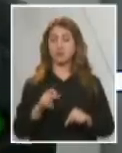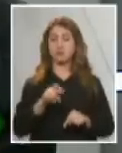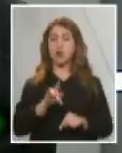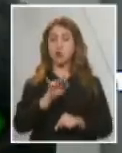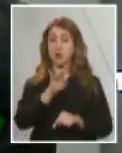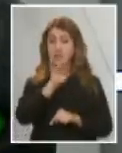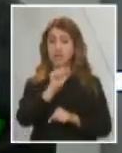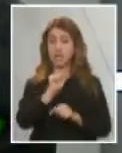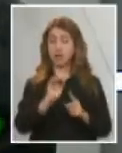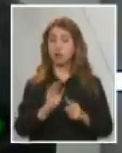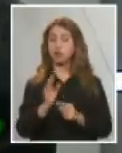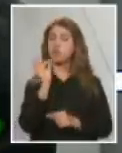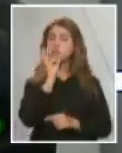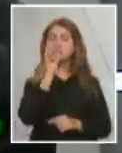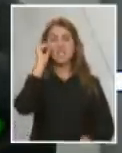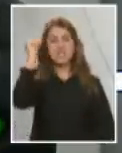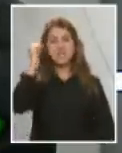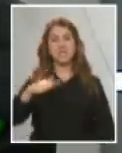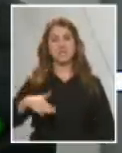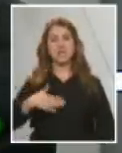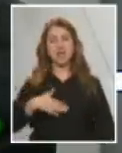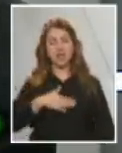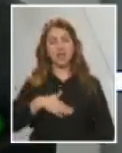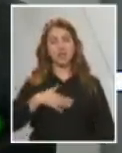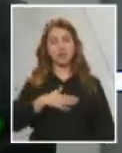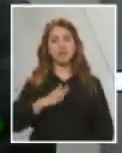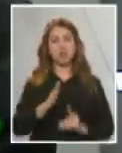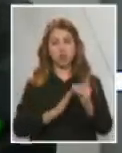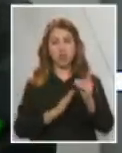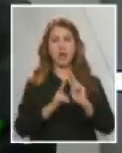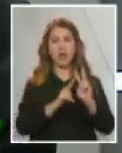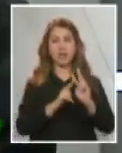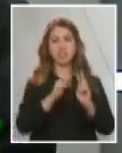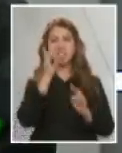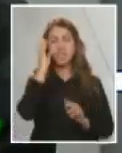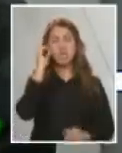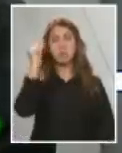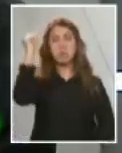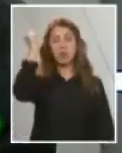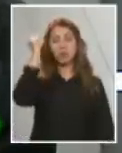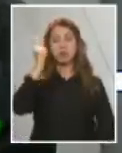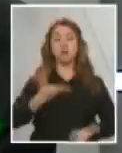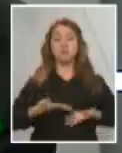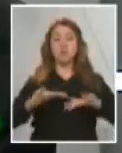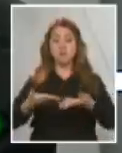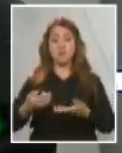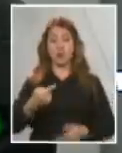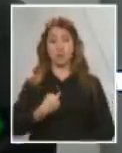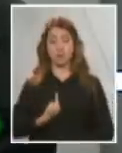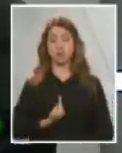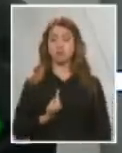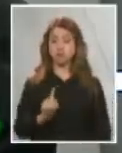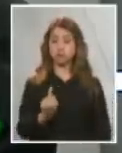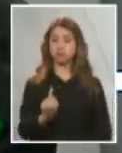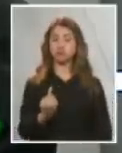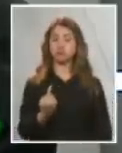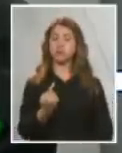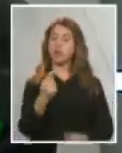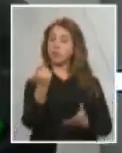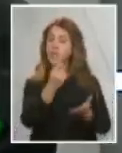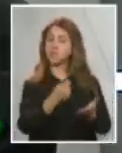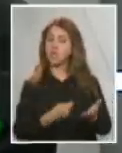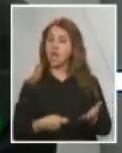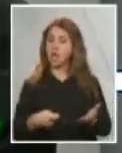nos presenta esta idea, que quería desarrollar, quería hacer un invento. Me invitan a mí para desarrollarlo y